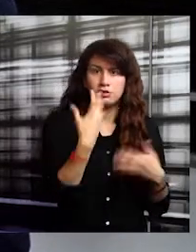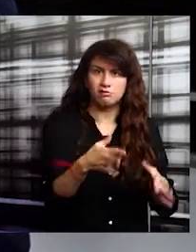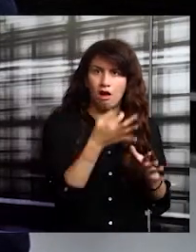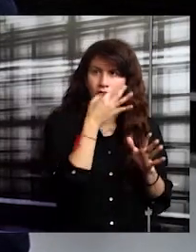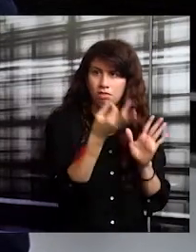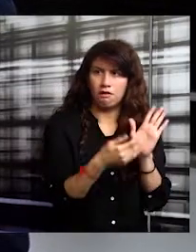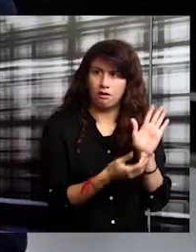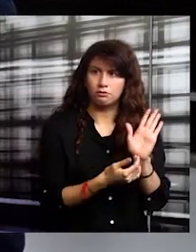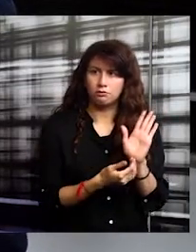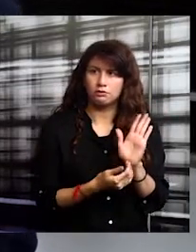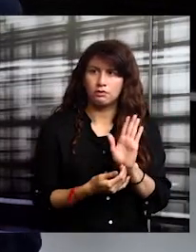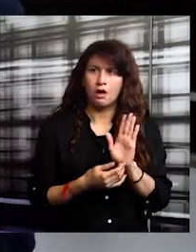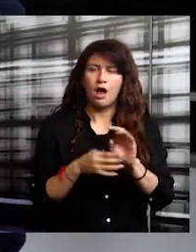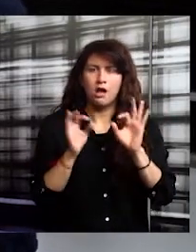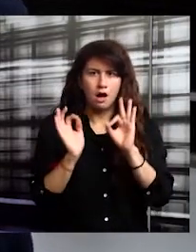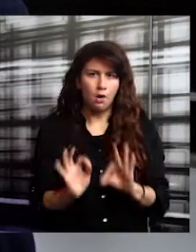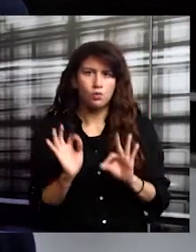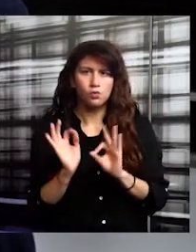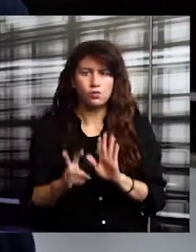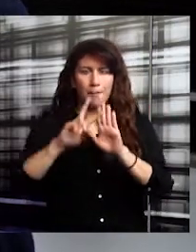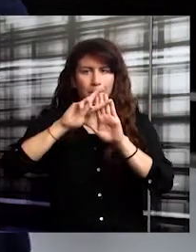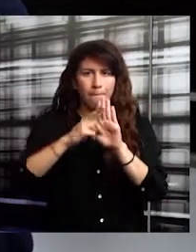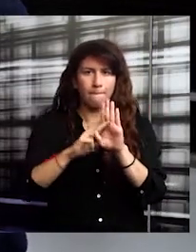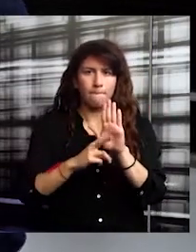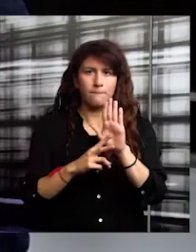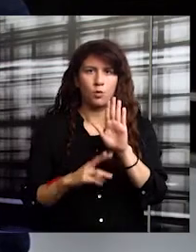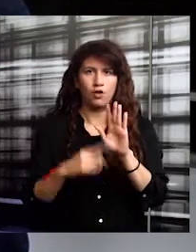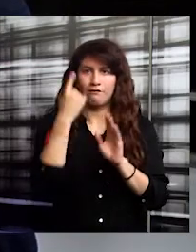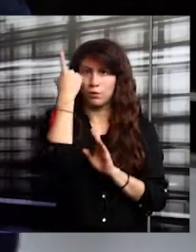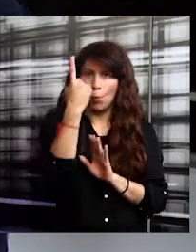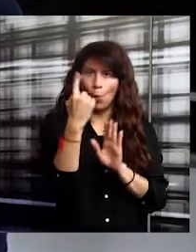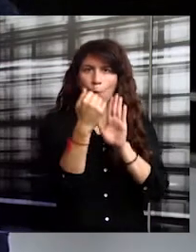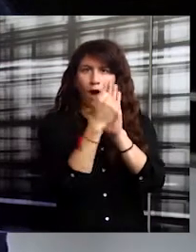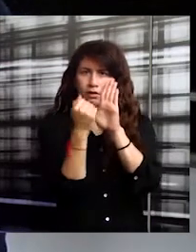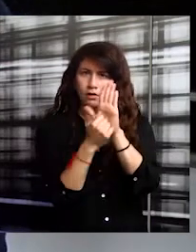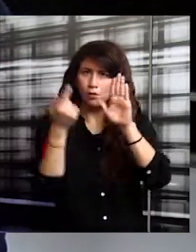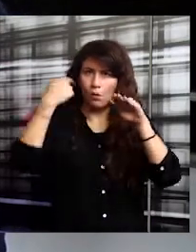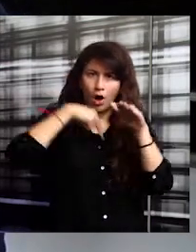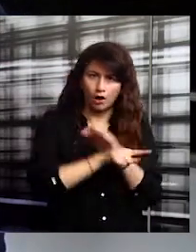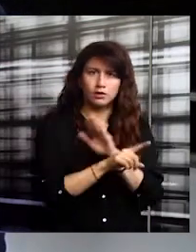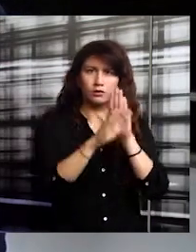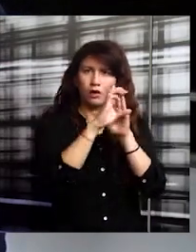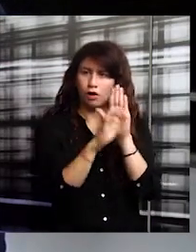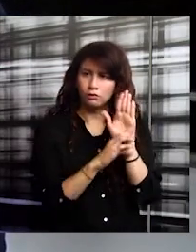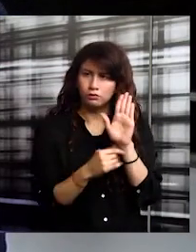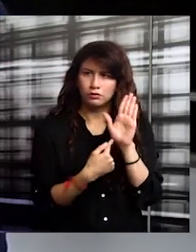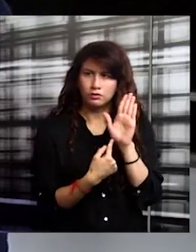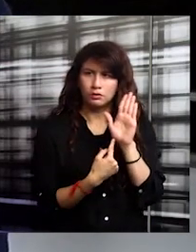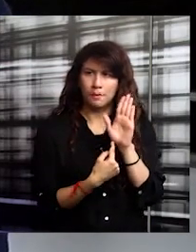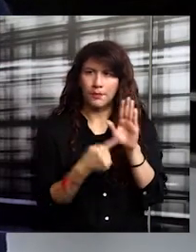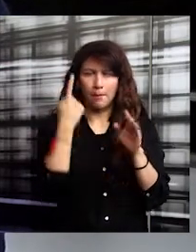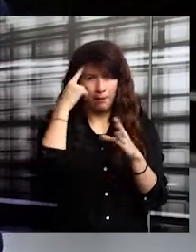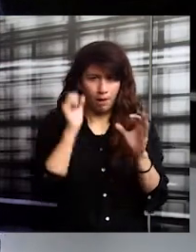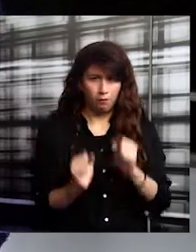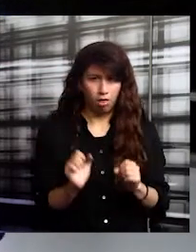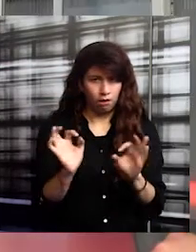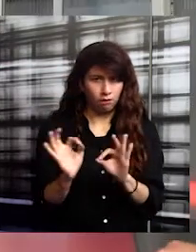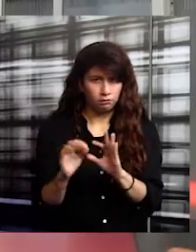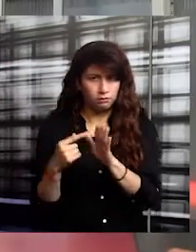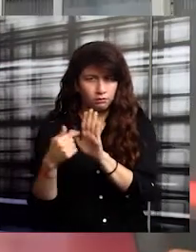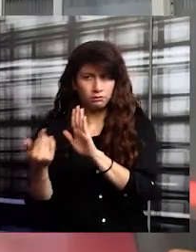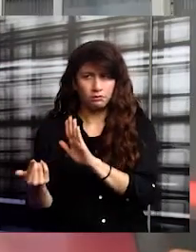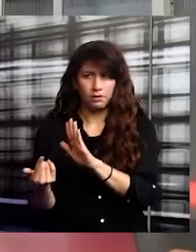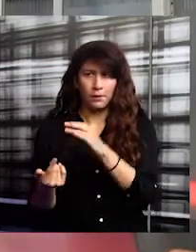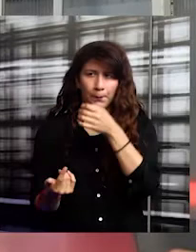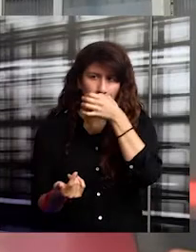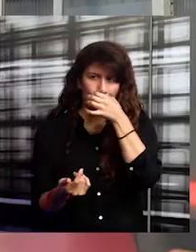que justamente modificar un artículo al interior de la Constitución para poder modificar o cambiar la Constitución. Claro,